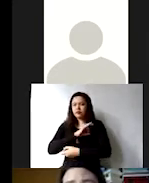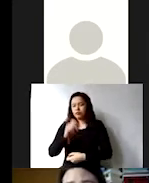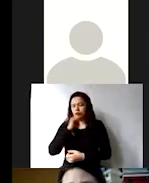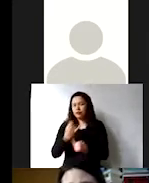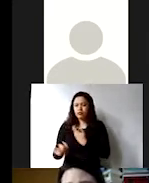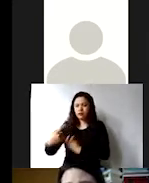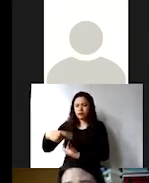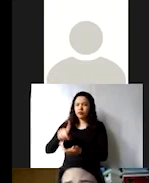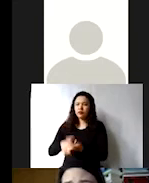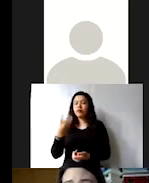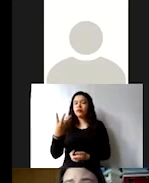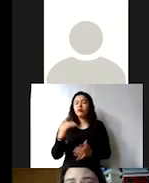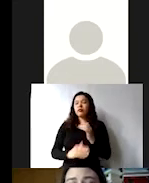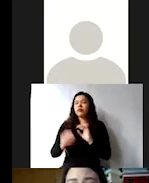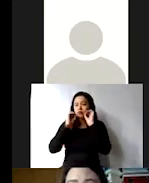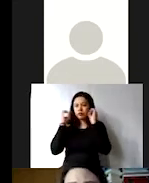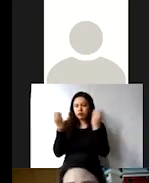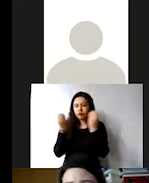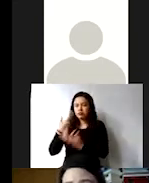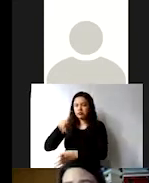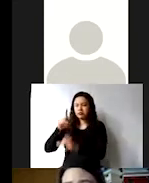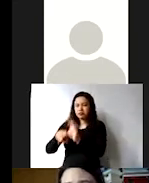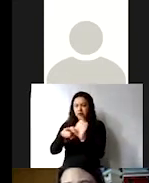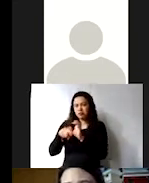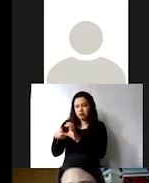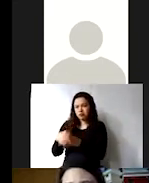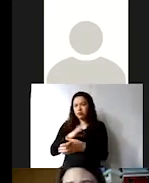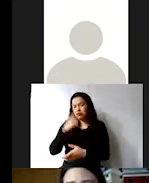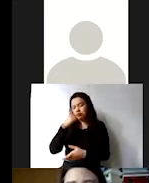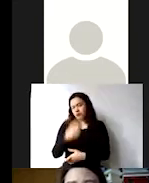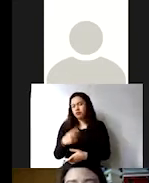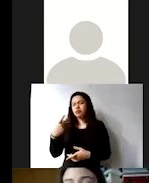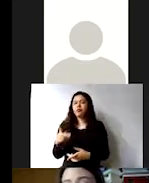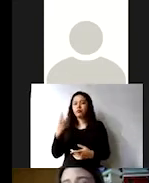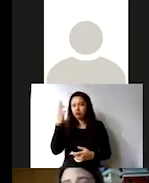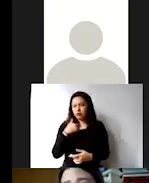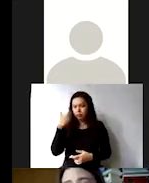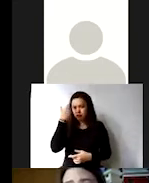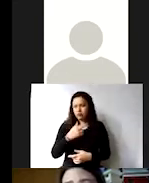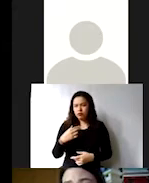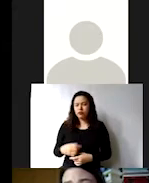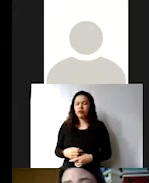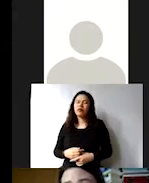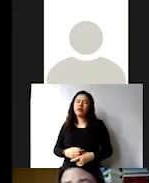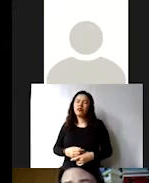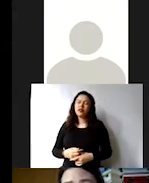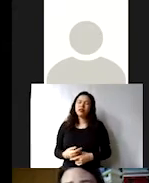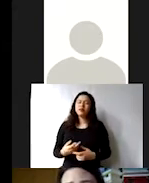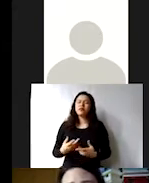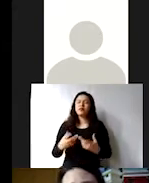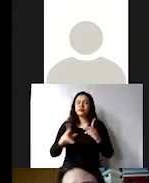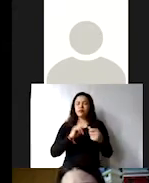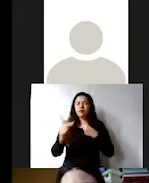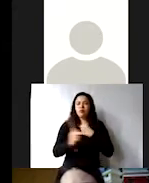3,000 organizaciones de todo el mundo que buscan incidir en la revisión que hacen los países de manera voluntaria de la